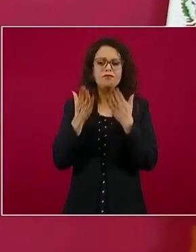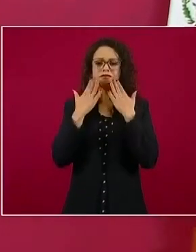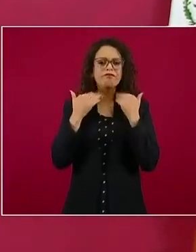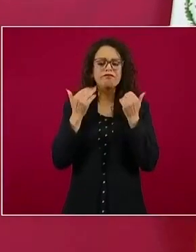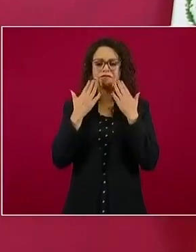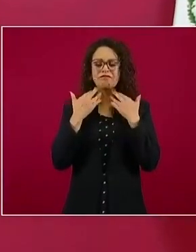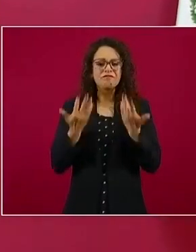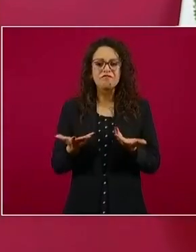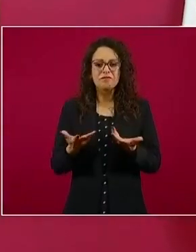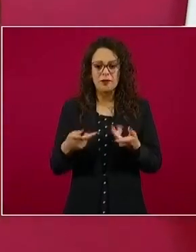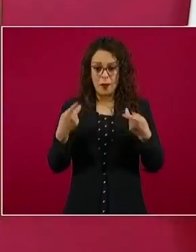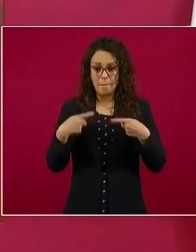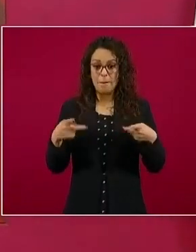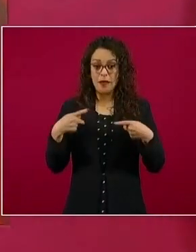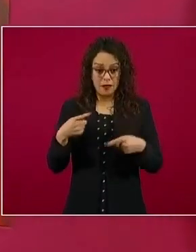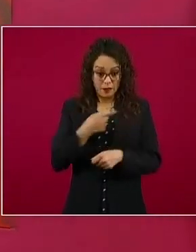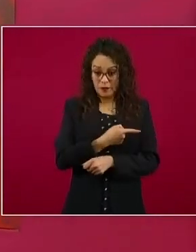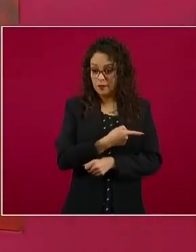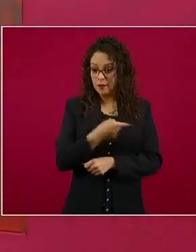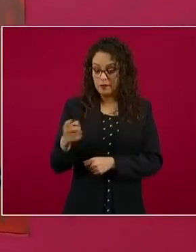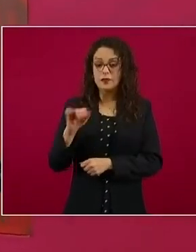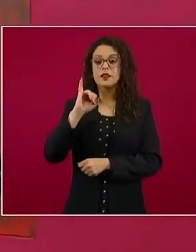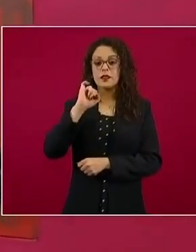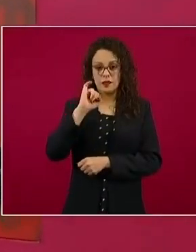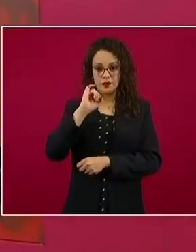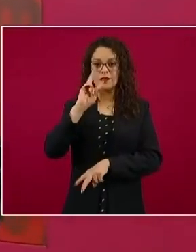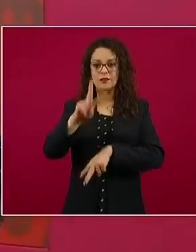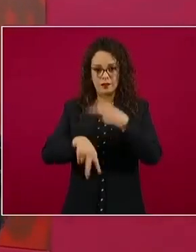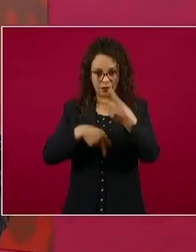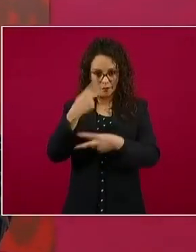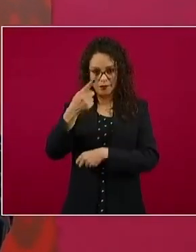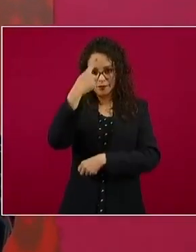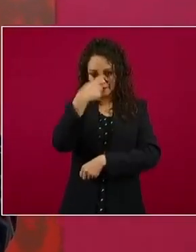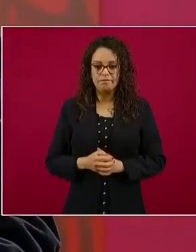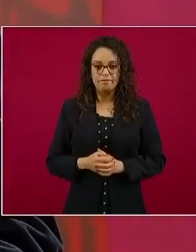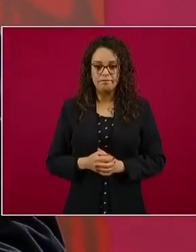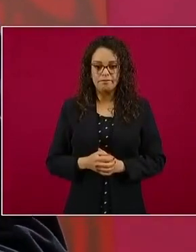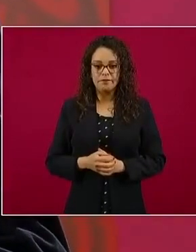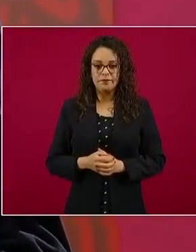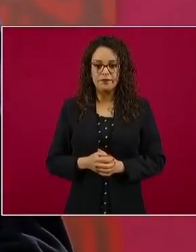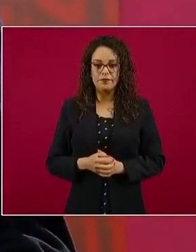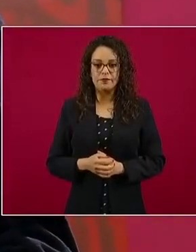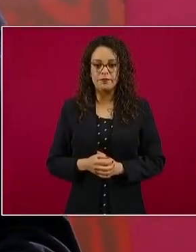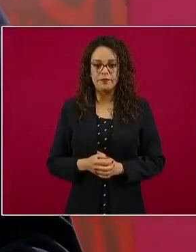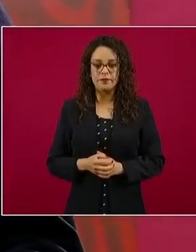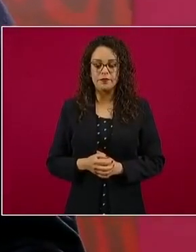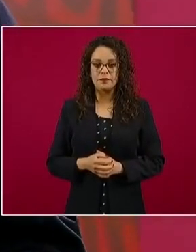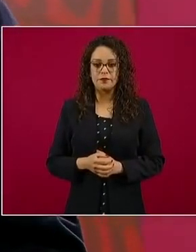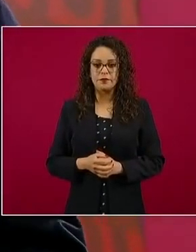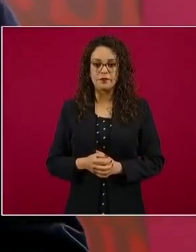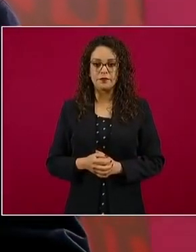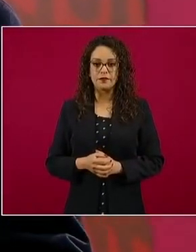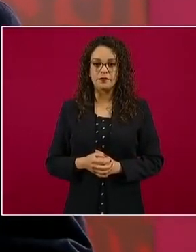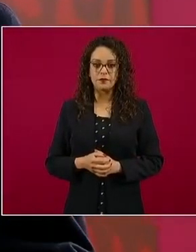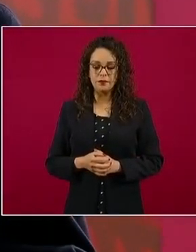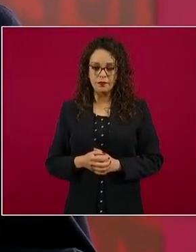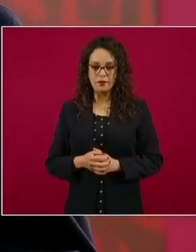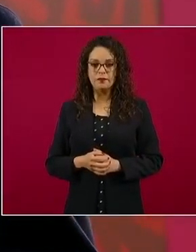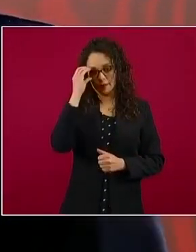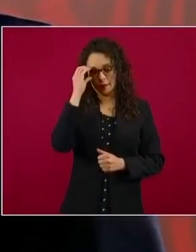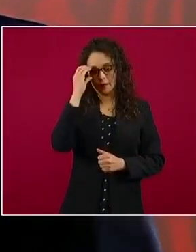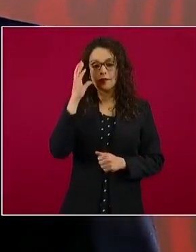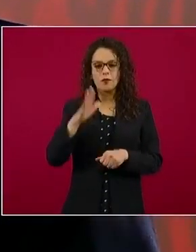gente sí va a vacunarse porque